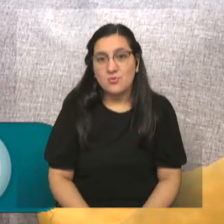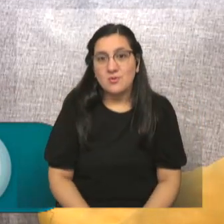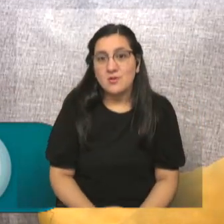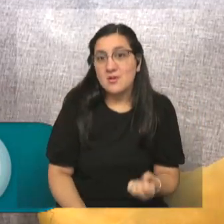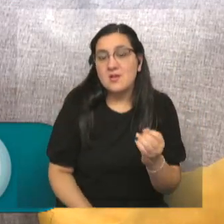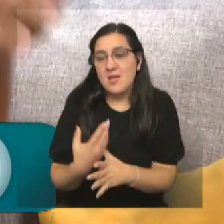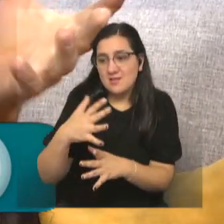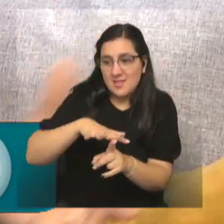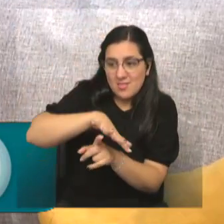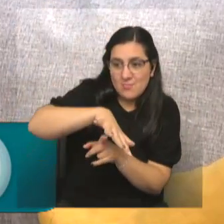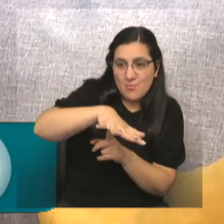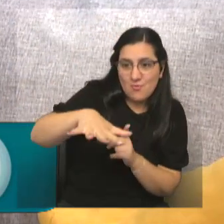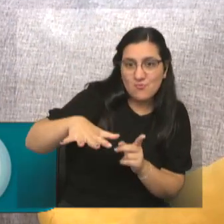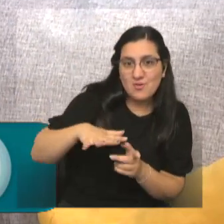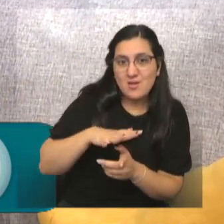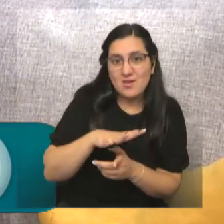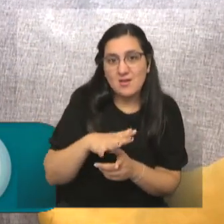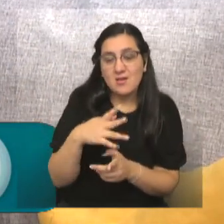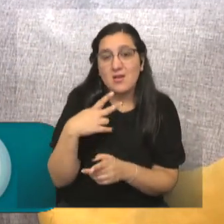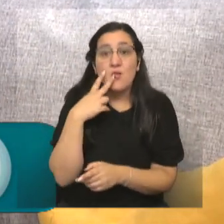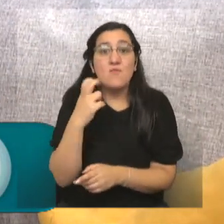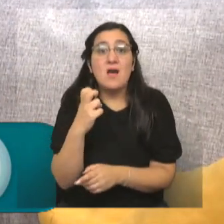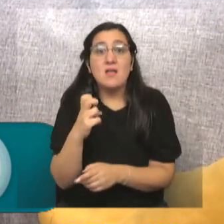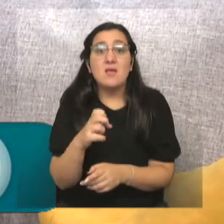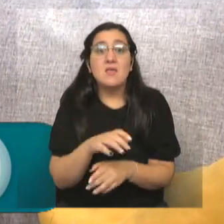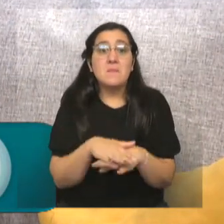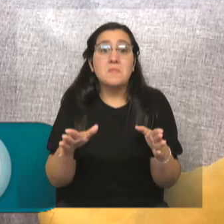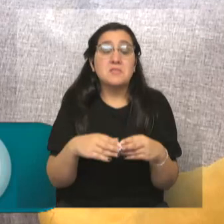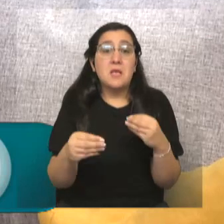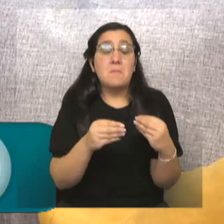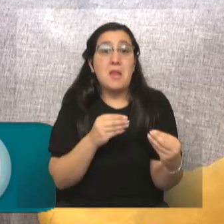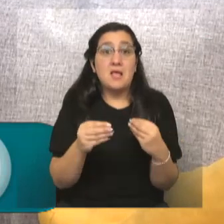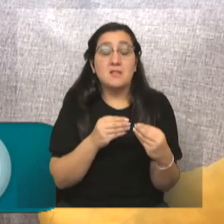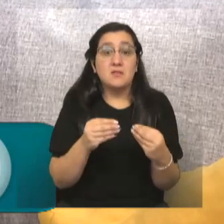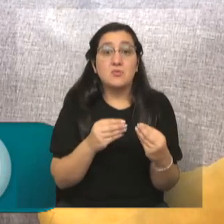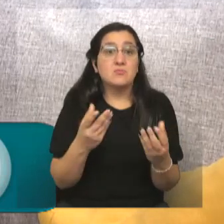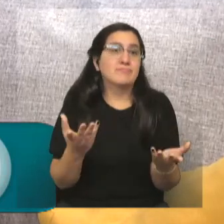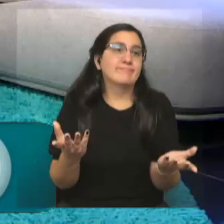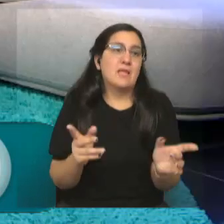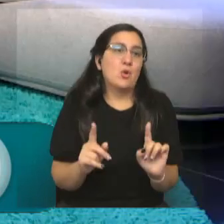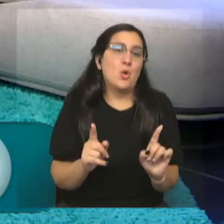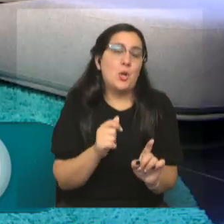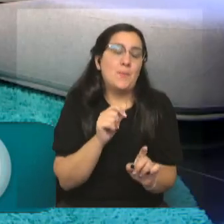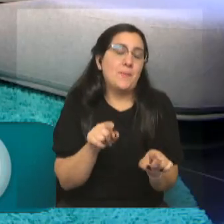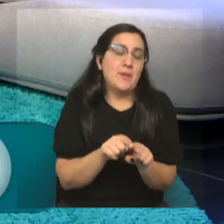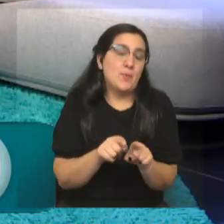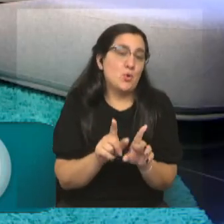toda esa atmósfera, que en un bar, yo qué sé, de mesa de plástico y tubo luz blanca y viaja, claro,